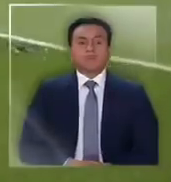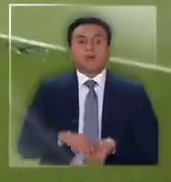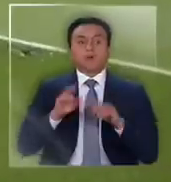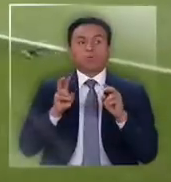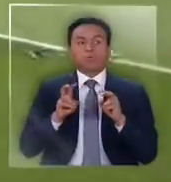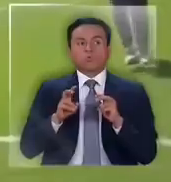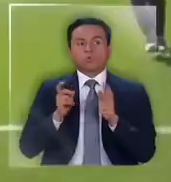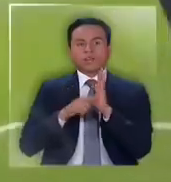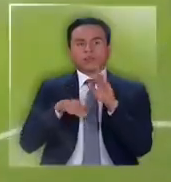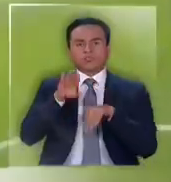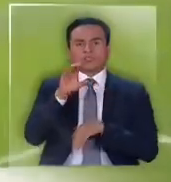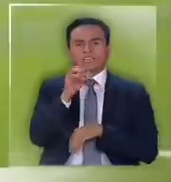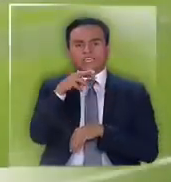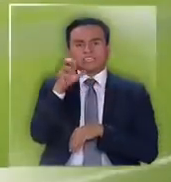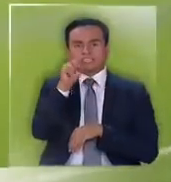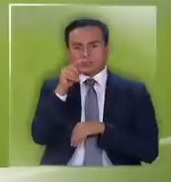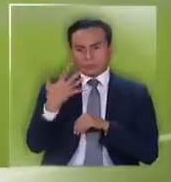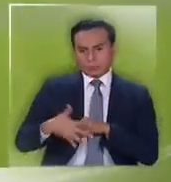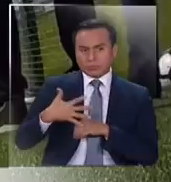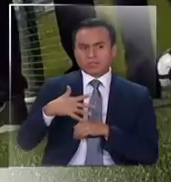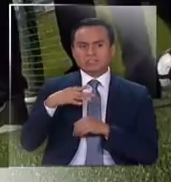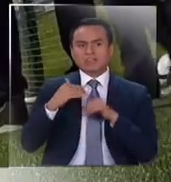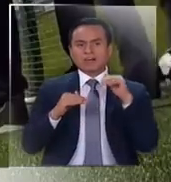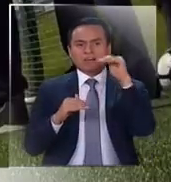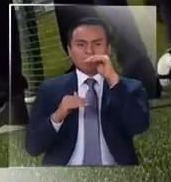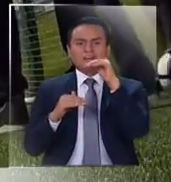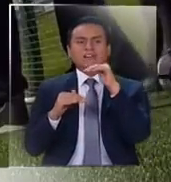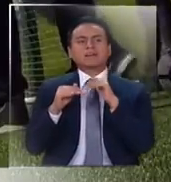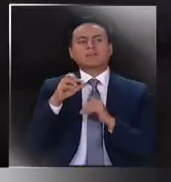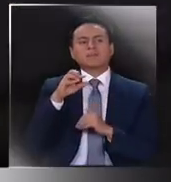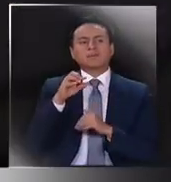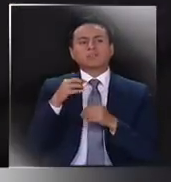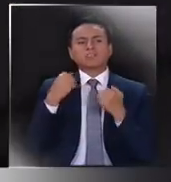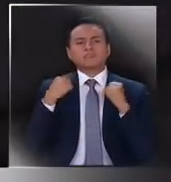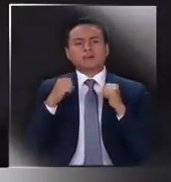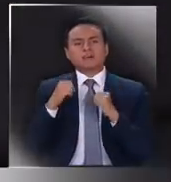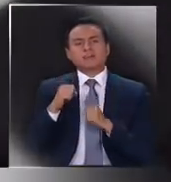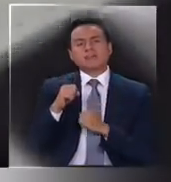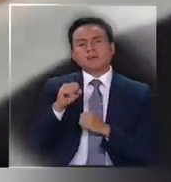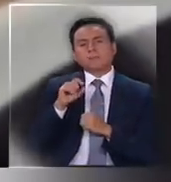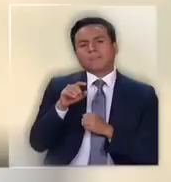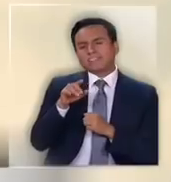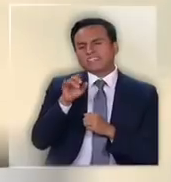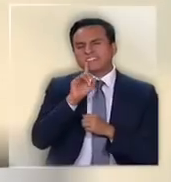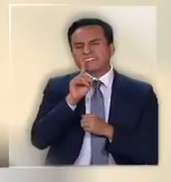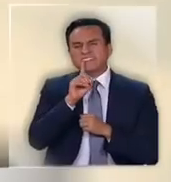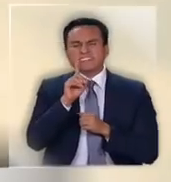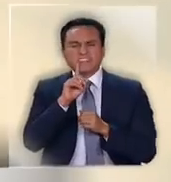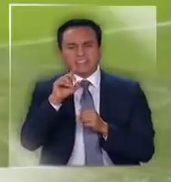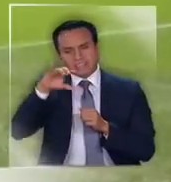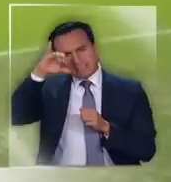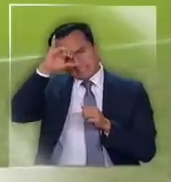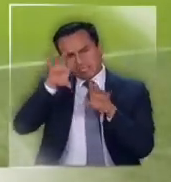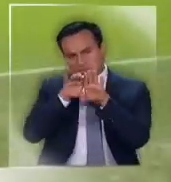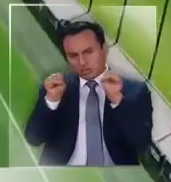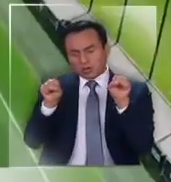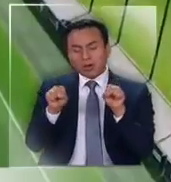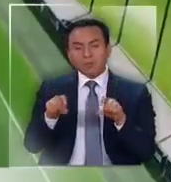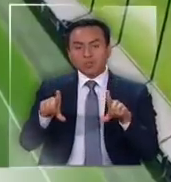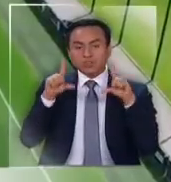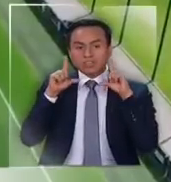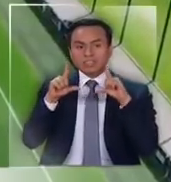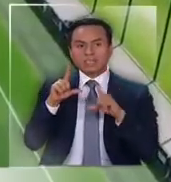Un récord Guinness fue batido en la ciudad deportiva del Manchester City. El protagonista, el